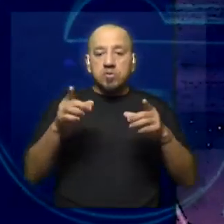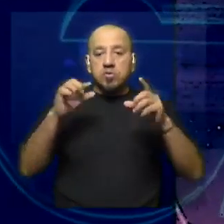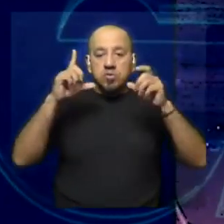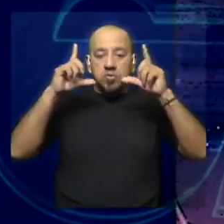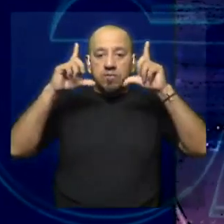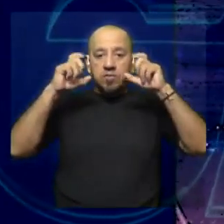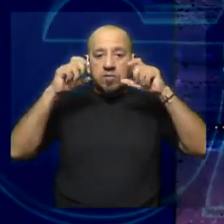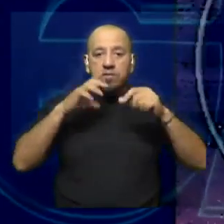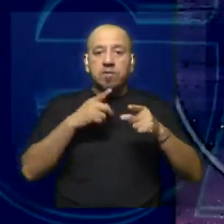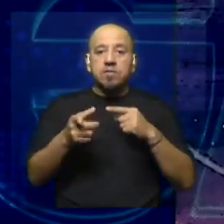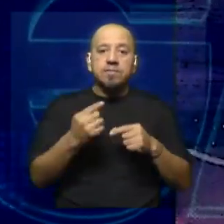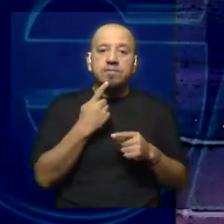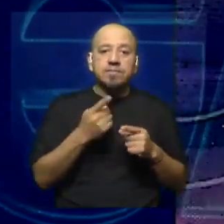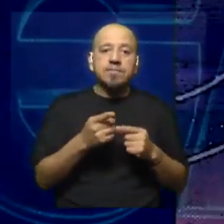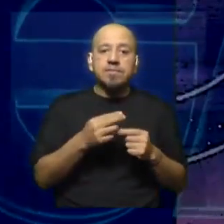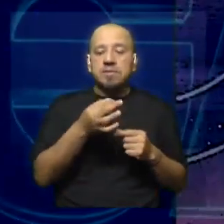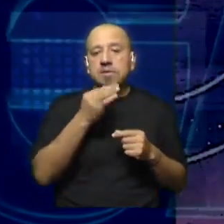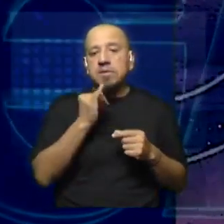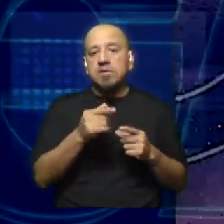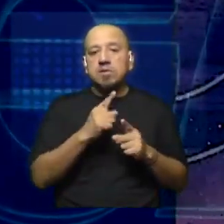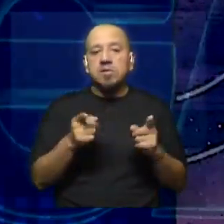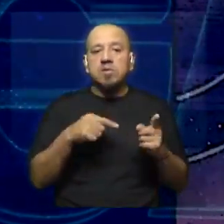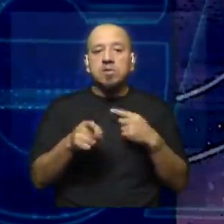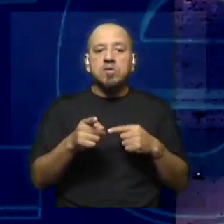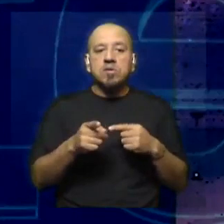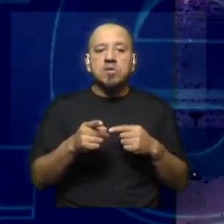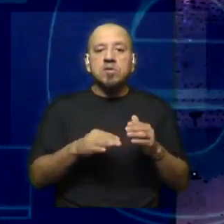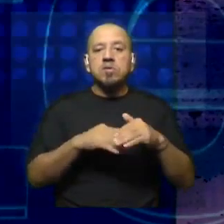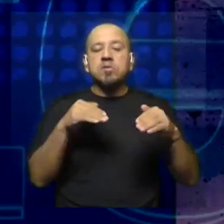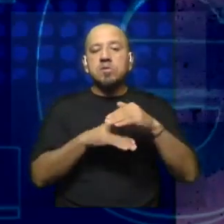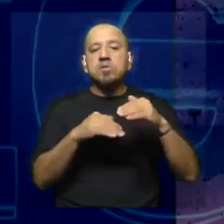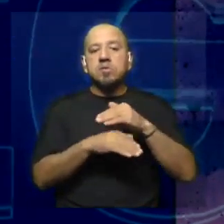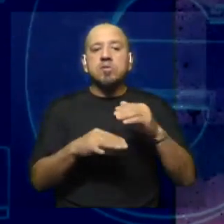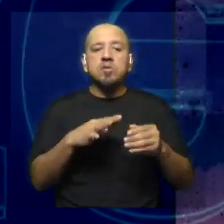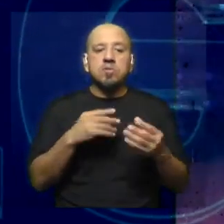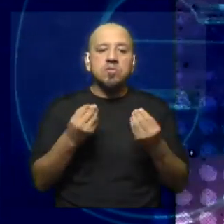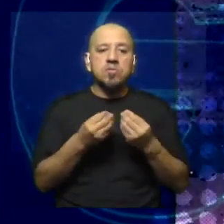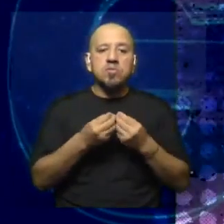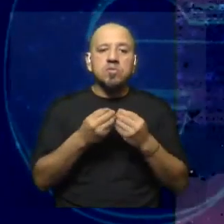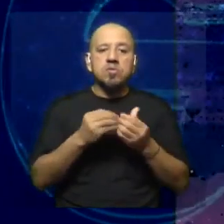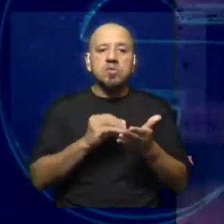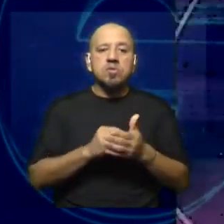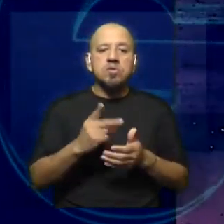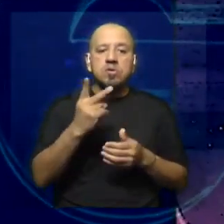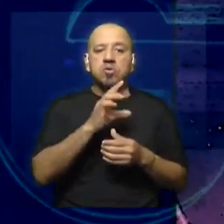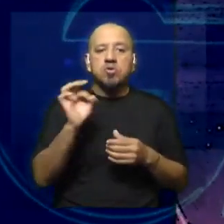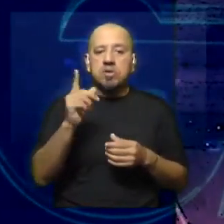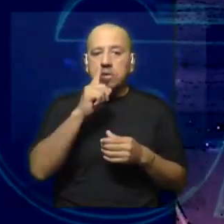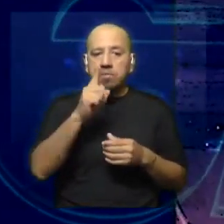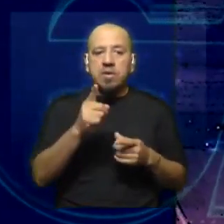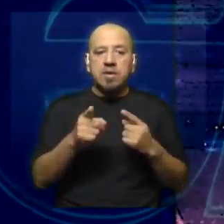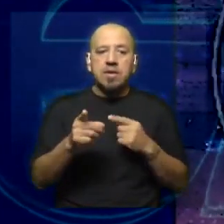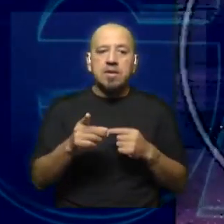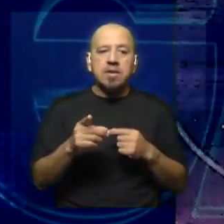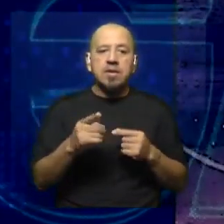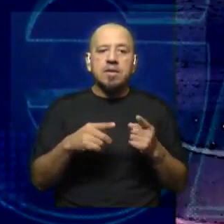son quienes, en base a la política, definen si eso pasa a ser parte del acervo. Y eso ha pasado en muchas ocasiones. Hoy tenemos más de 200.000 imágenes que son